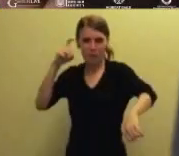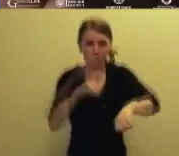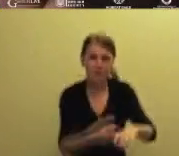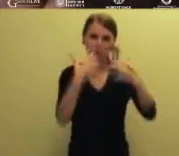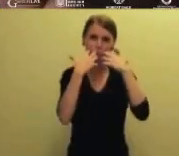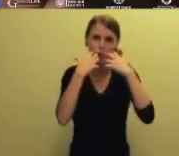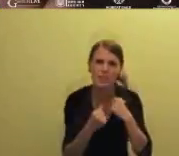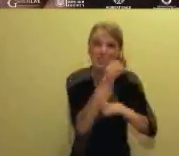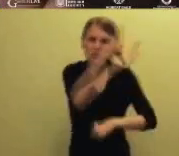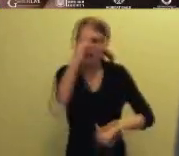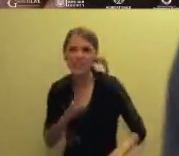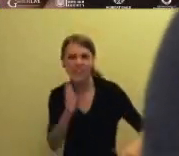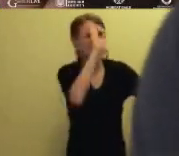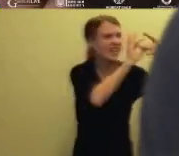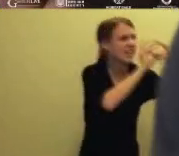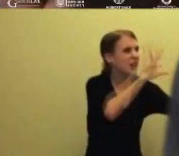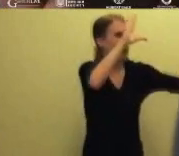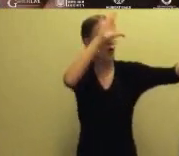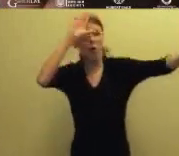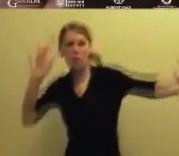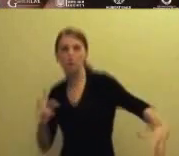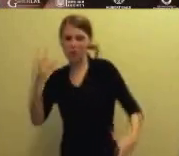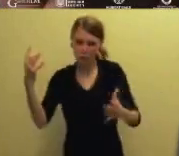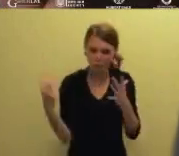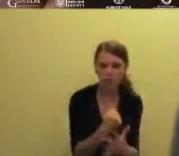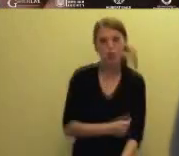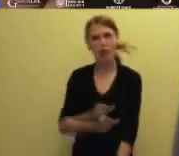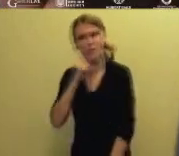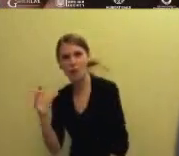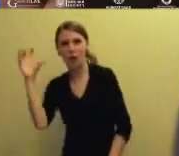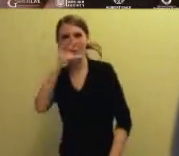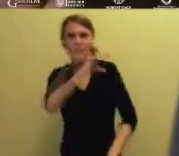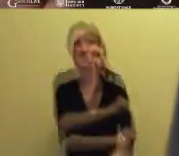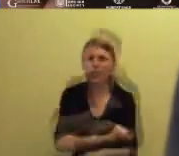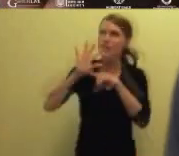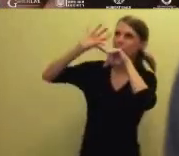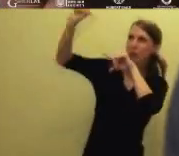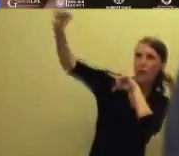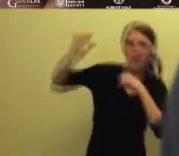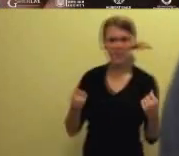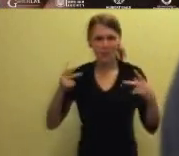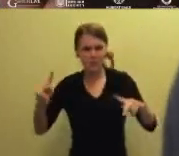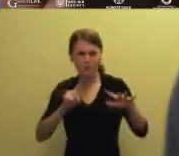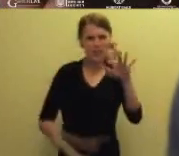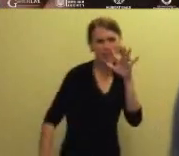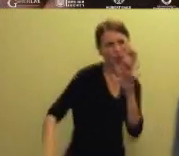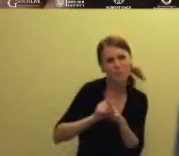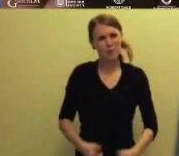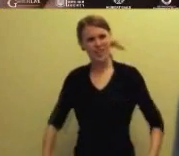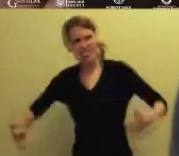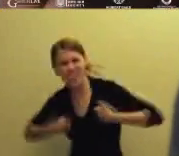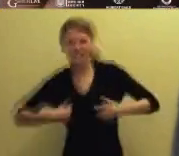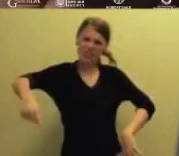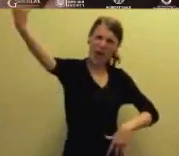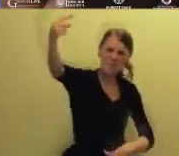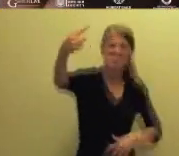subtitulada hubiera ayudado a la película bueno yo creo que estos son decisiones personales quizás lo que tendrían que